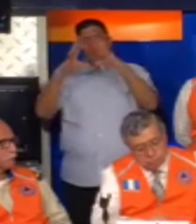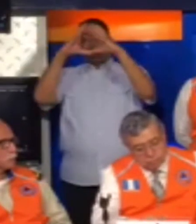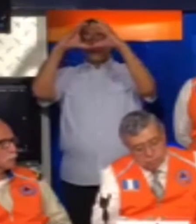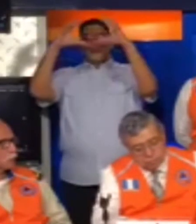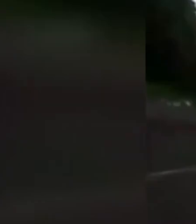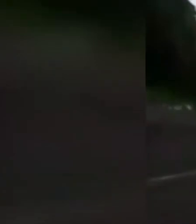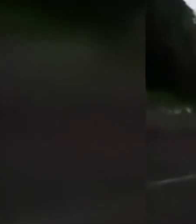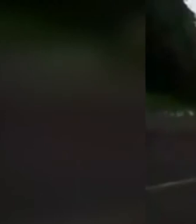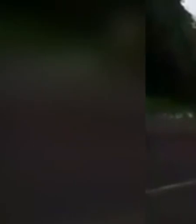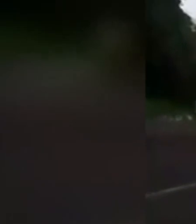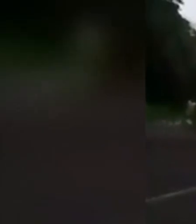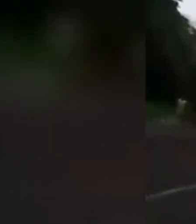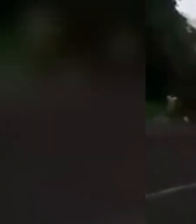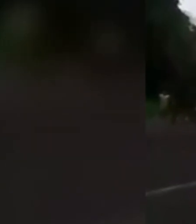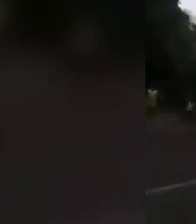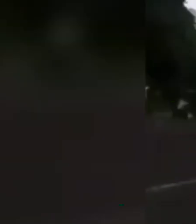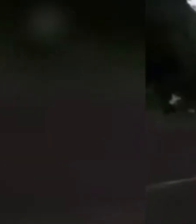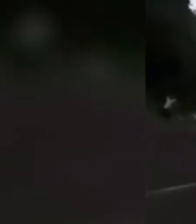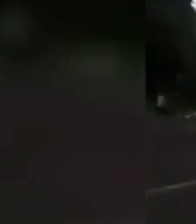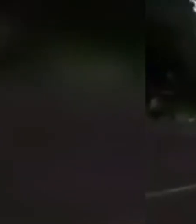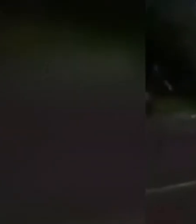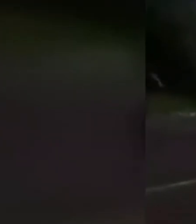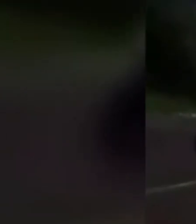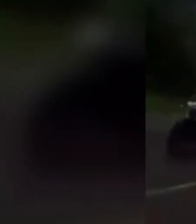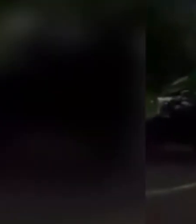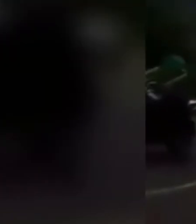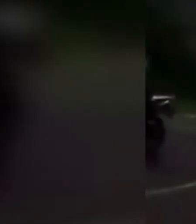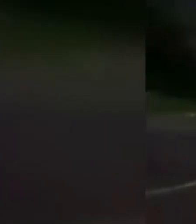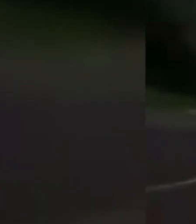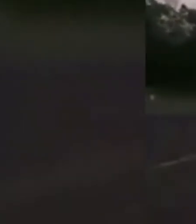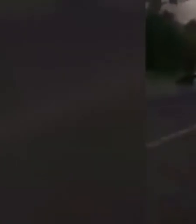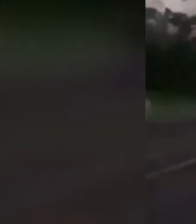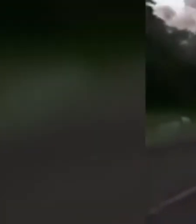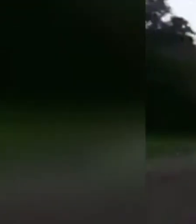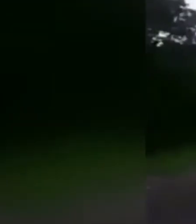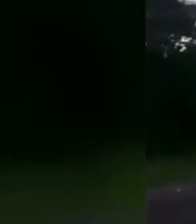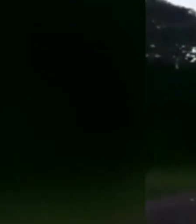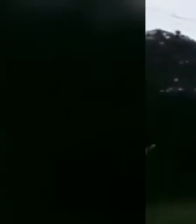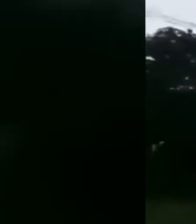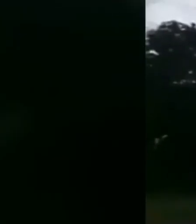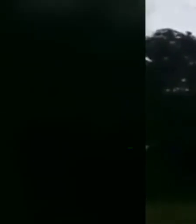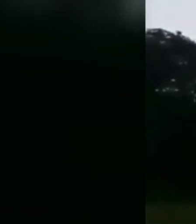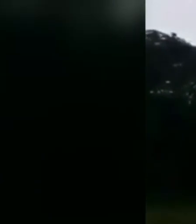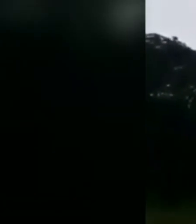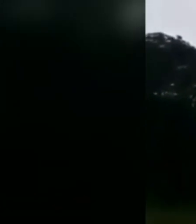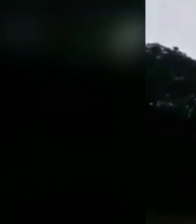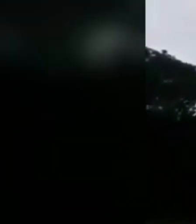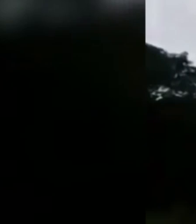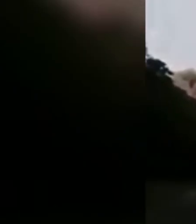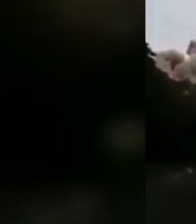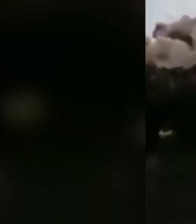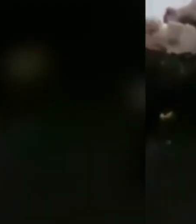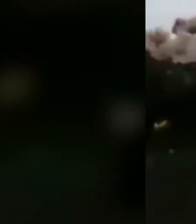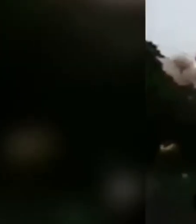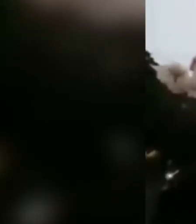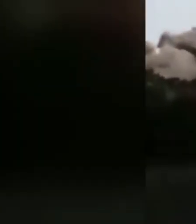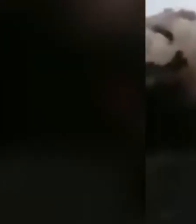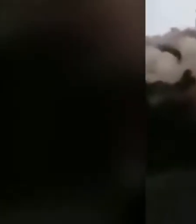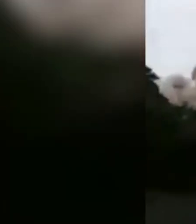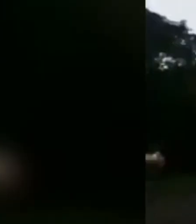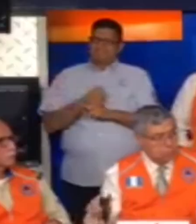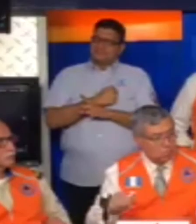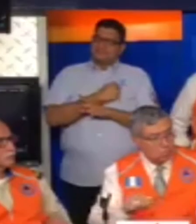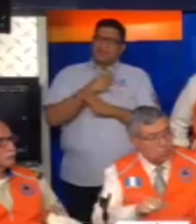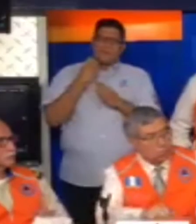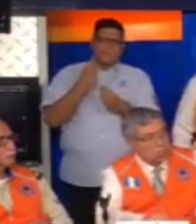producto volcánico. Sin embargo, la lluvia de ceniza, la caída de